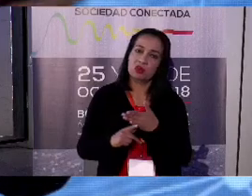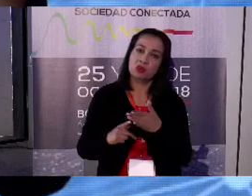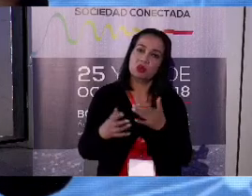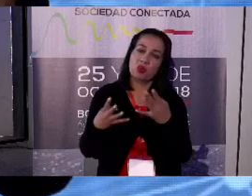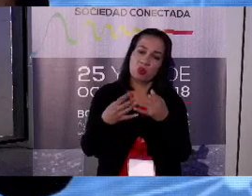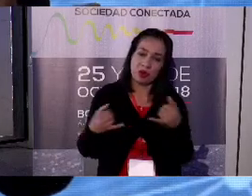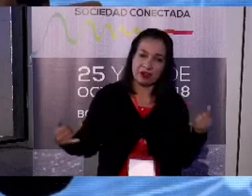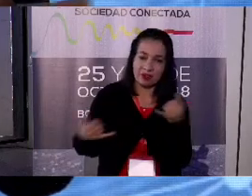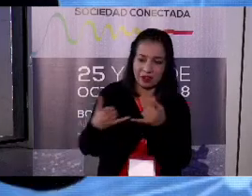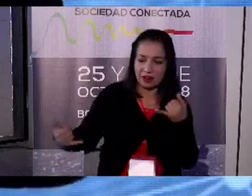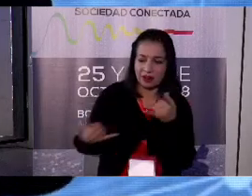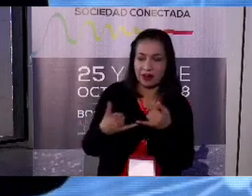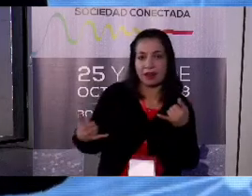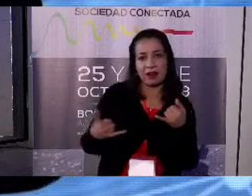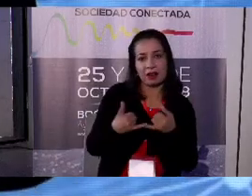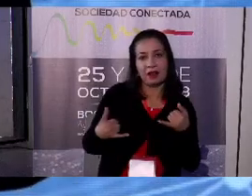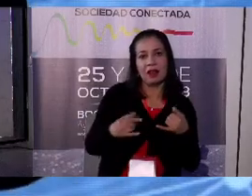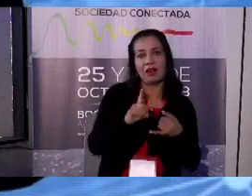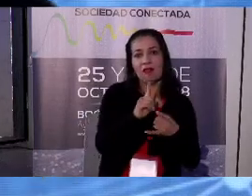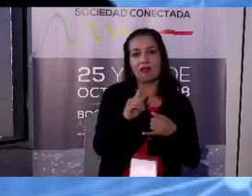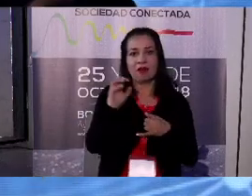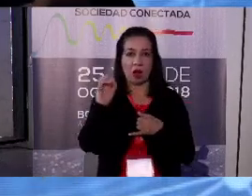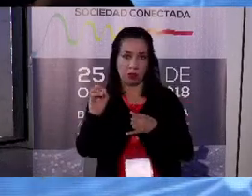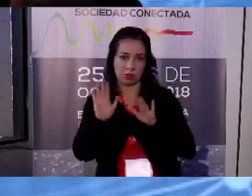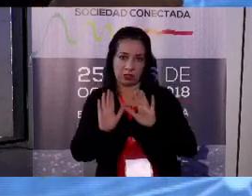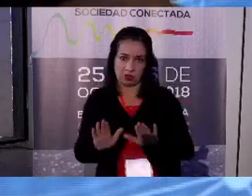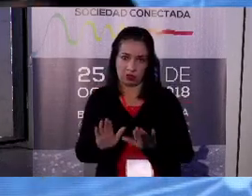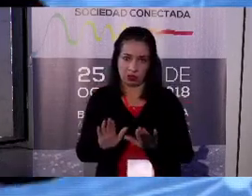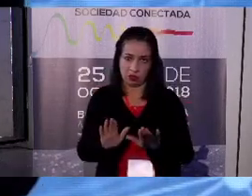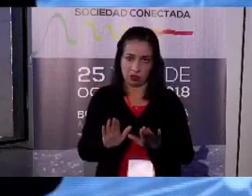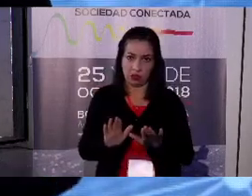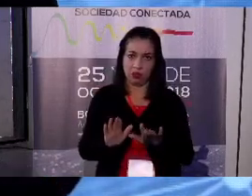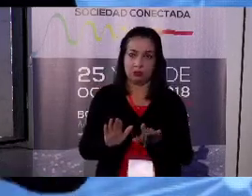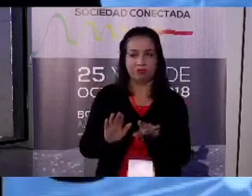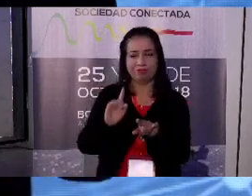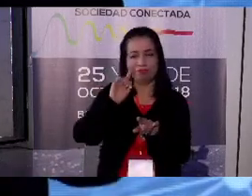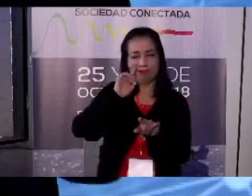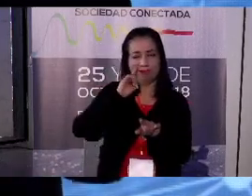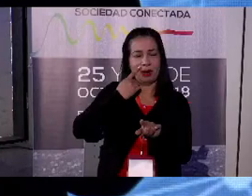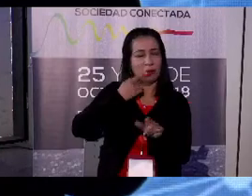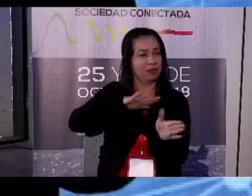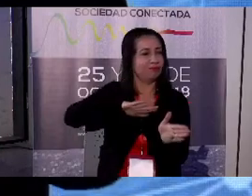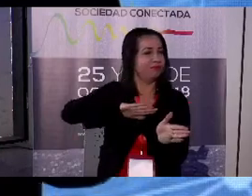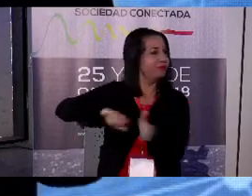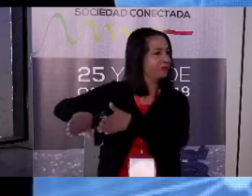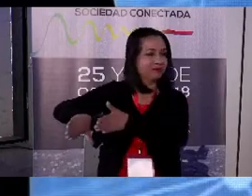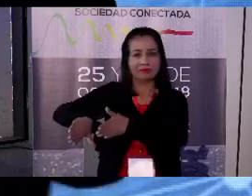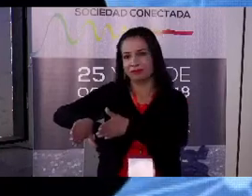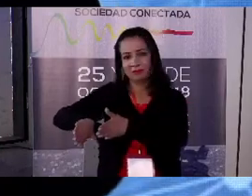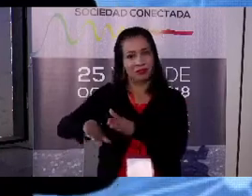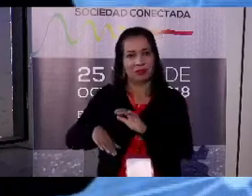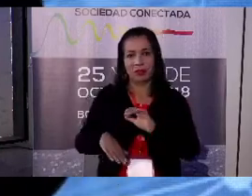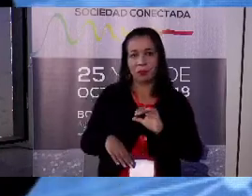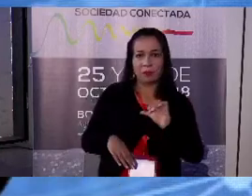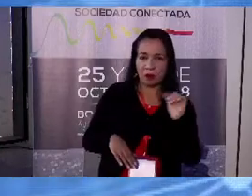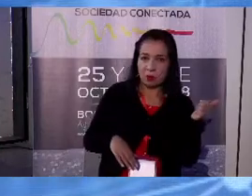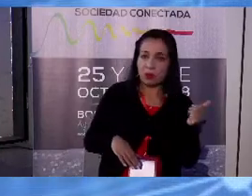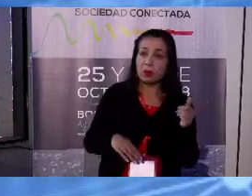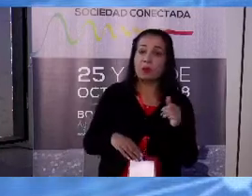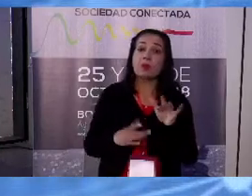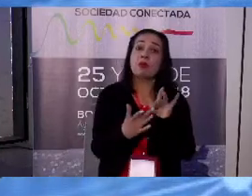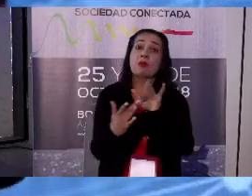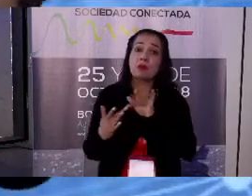eh Para carriers eso es aburrido dejémonos dejemos eh punto de acceso WiFi